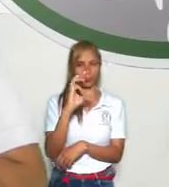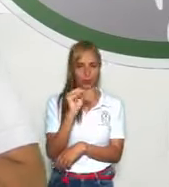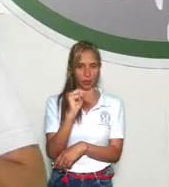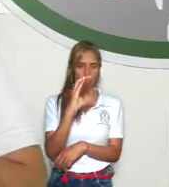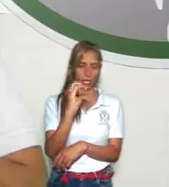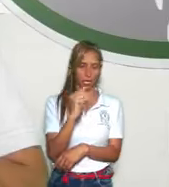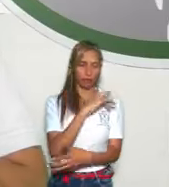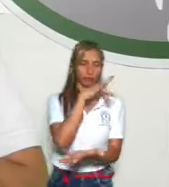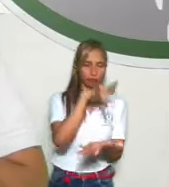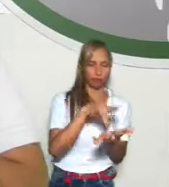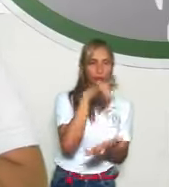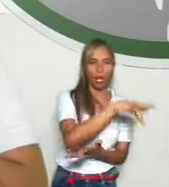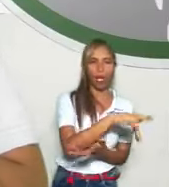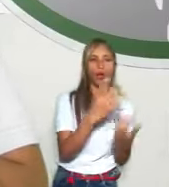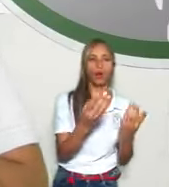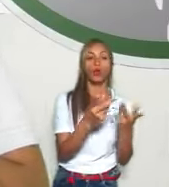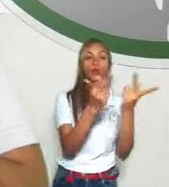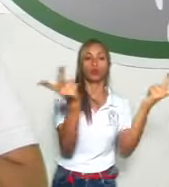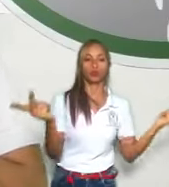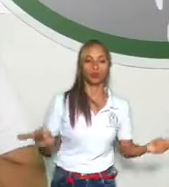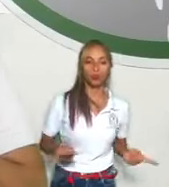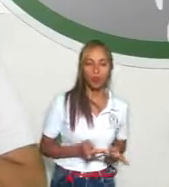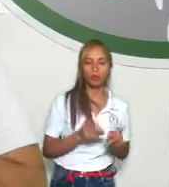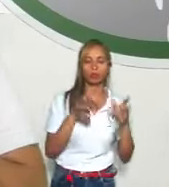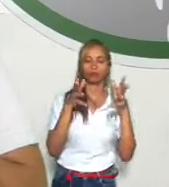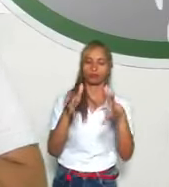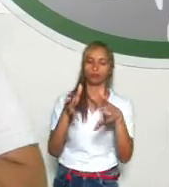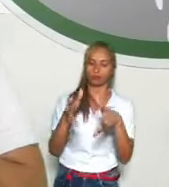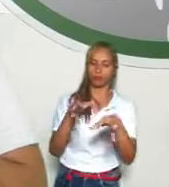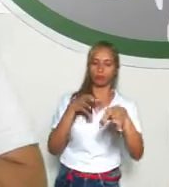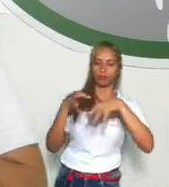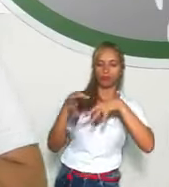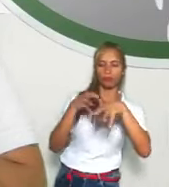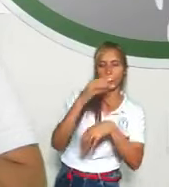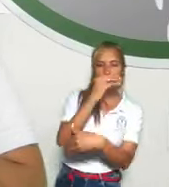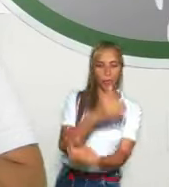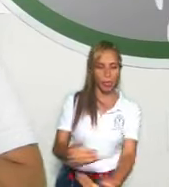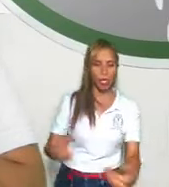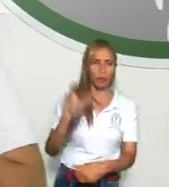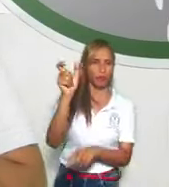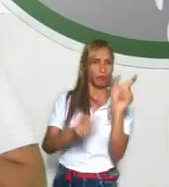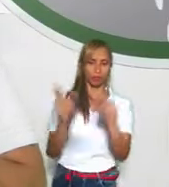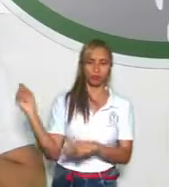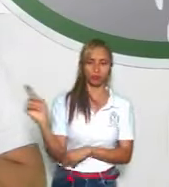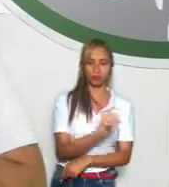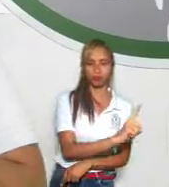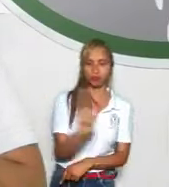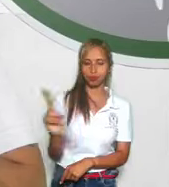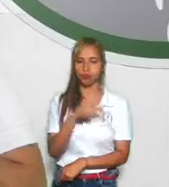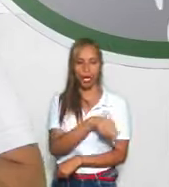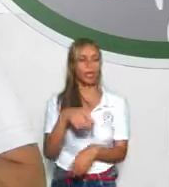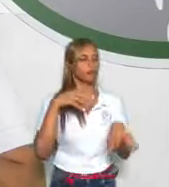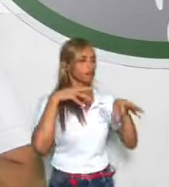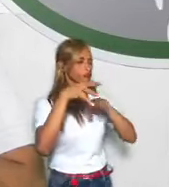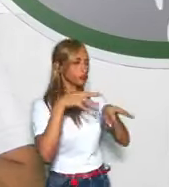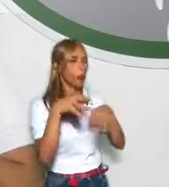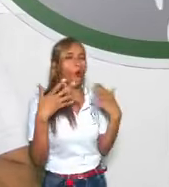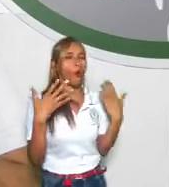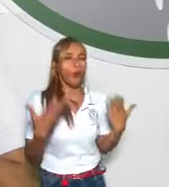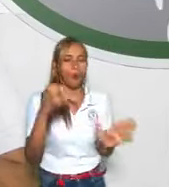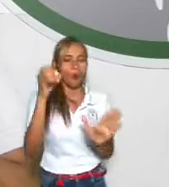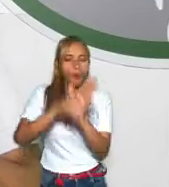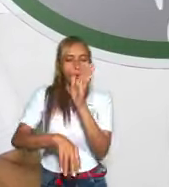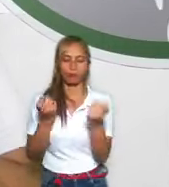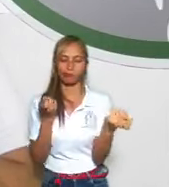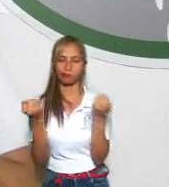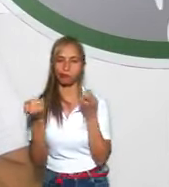este stand, enseñándole a los más pequeños y también a todos los transeúntes la importancia de la gestión correcta de los residuos sólidos y también